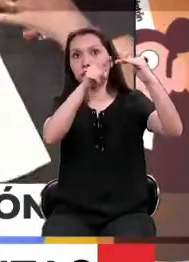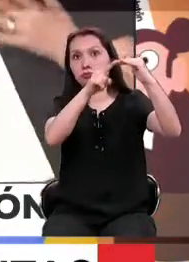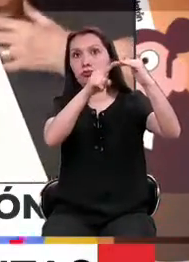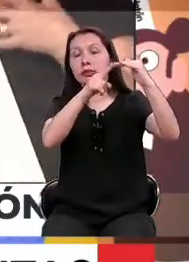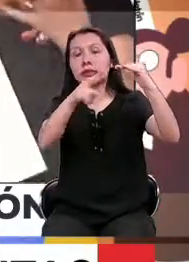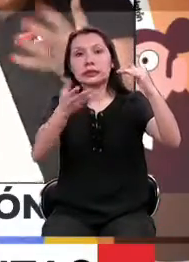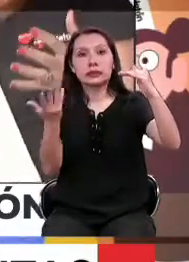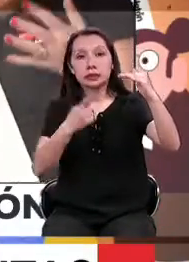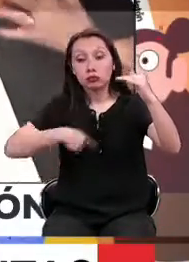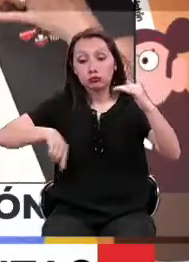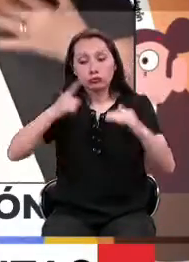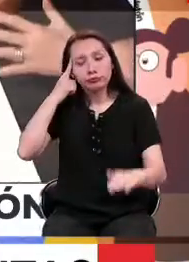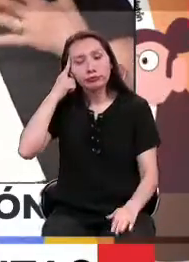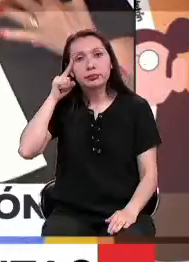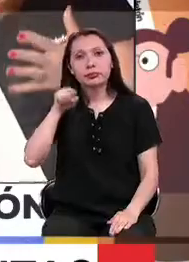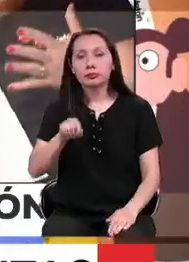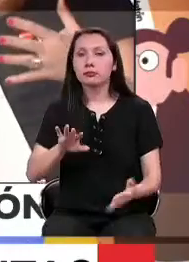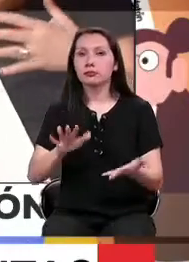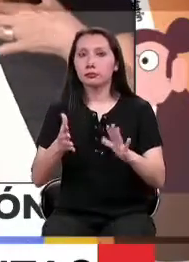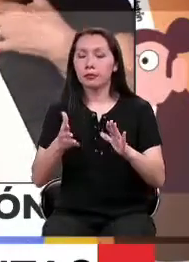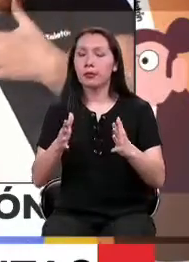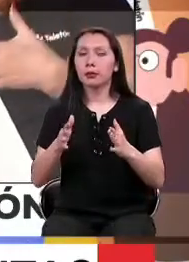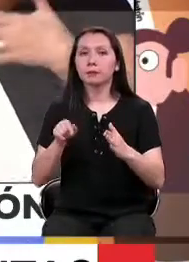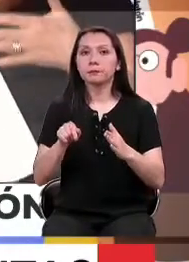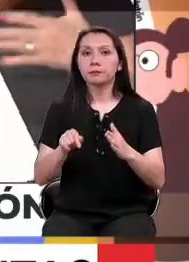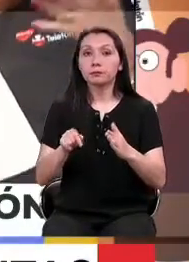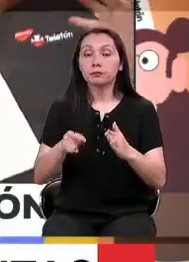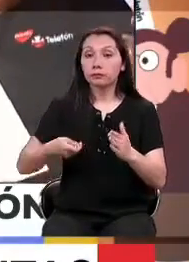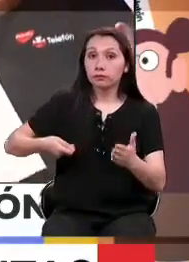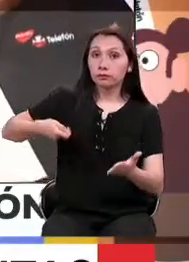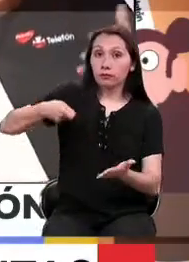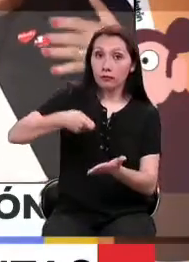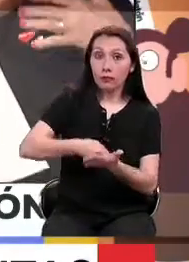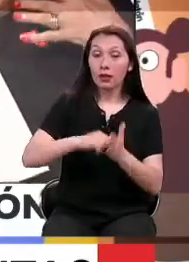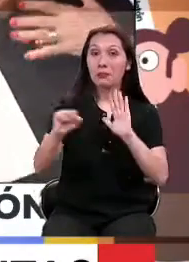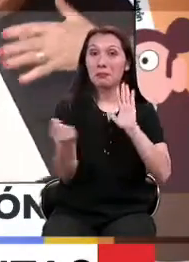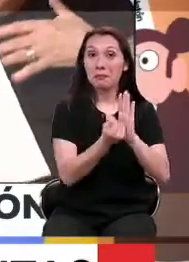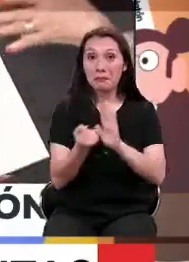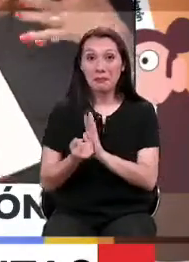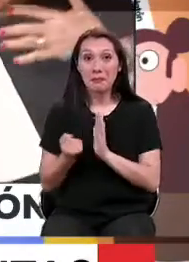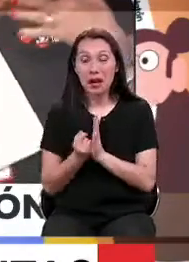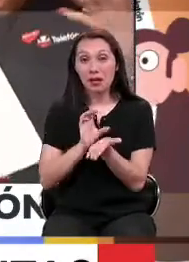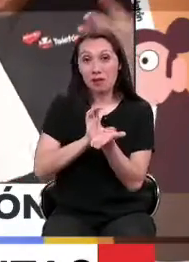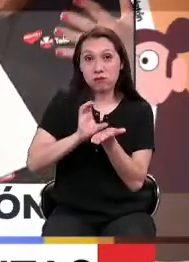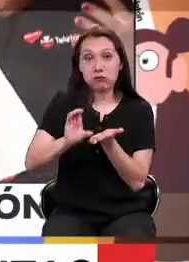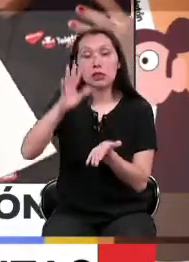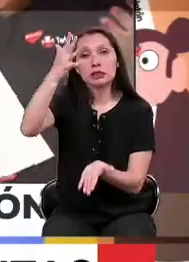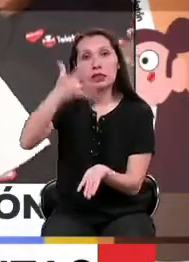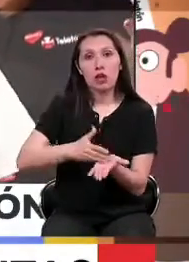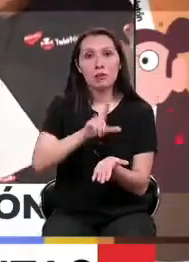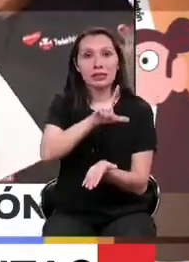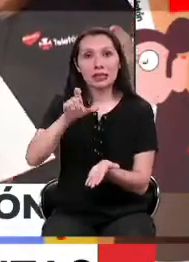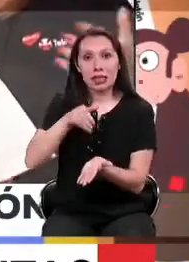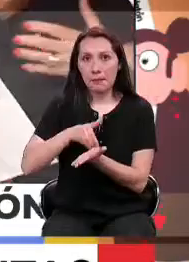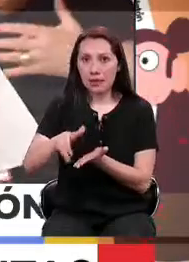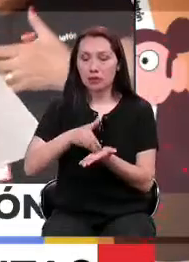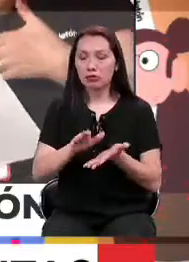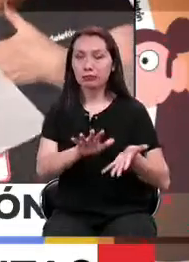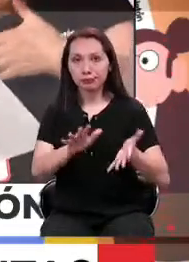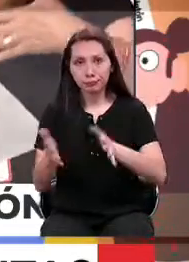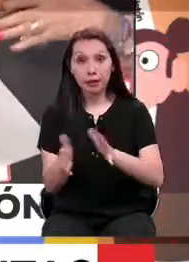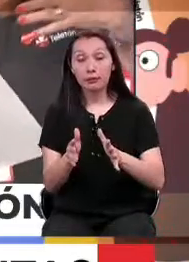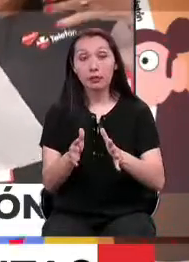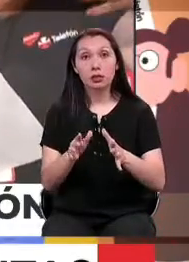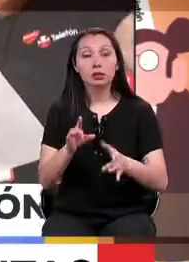tenemos considerado que van a llegar de parte de los auspiciadores alrededor de 5.700 millones de pesos.